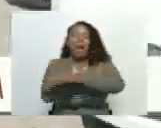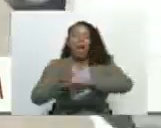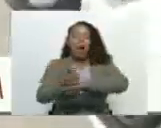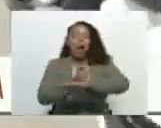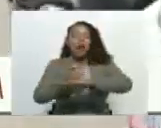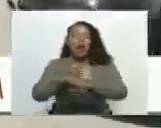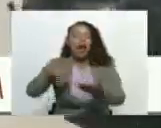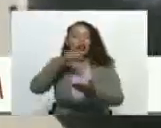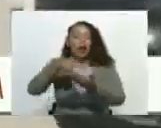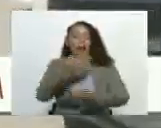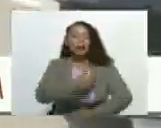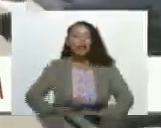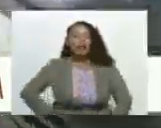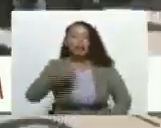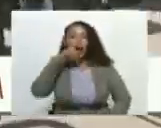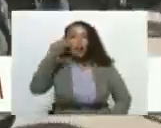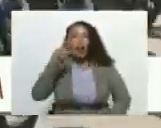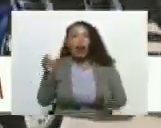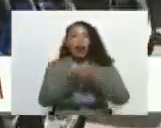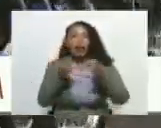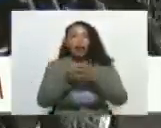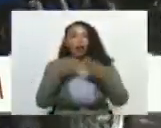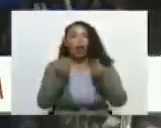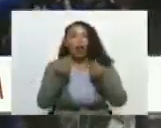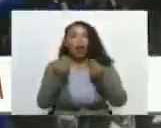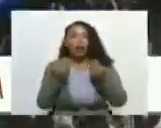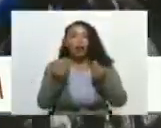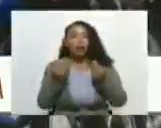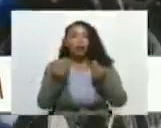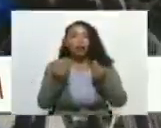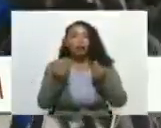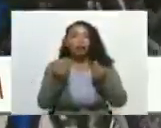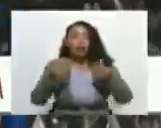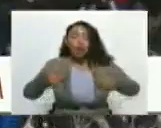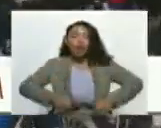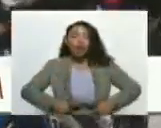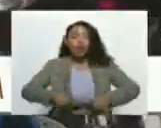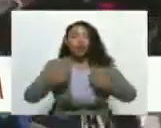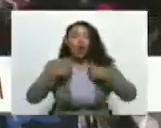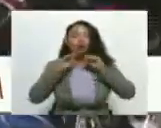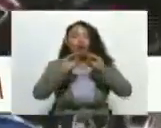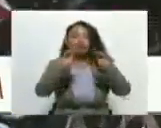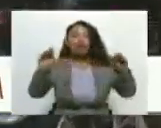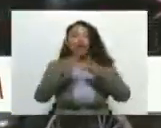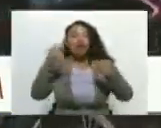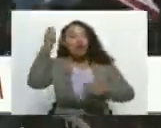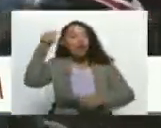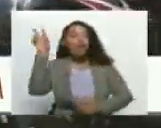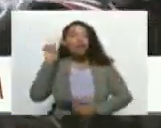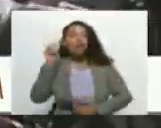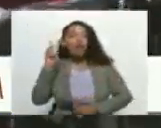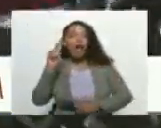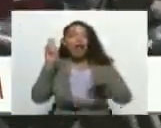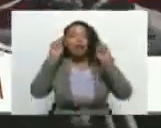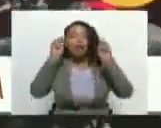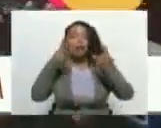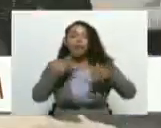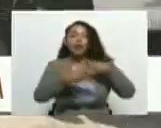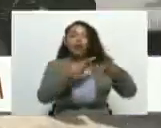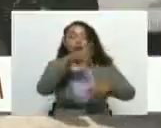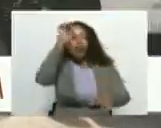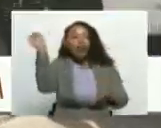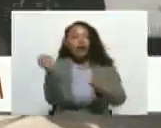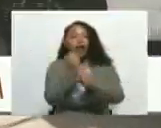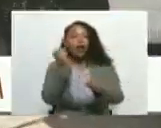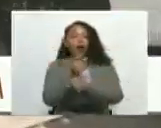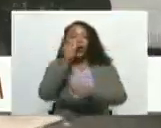nacional, al presidente Nicolás Maduro, al equipo económico por este extraordinario esfuerzo y convoco a todo el pueblo de Venezuela, al sector productivo, a los trabajadores y a las